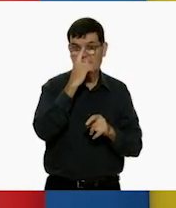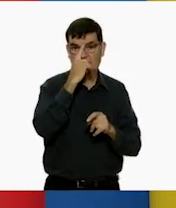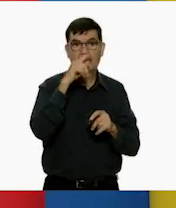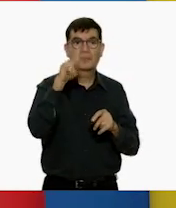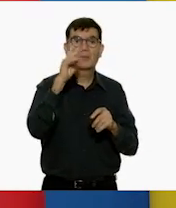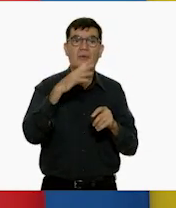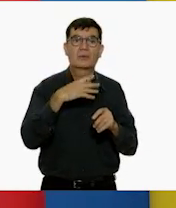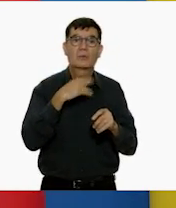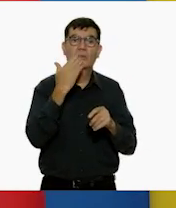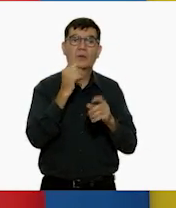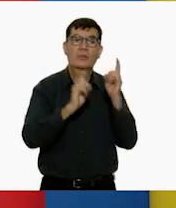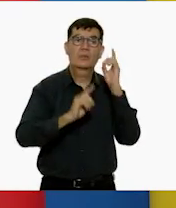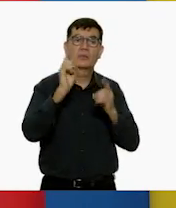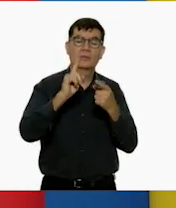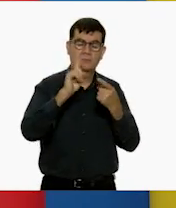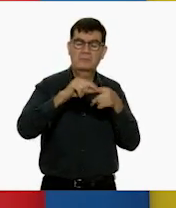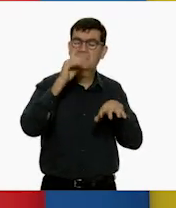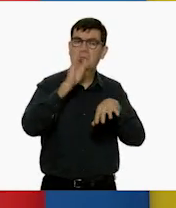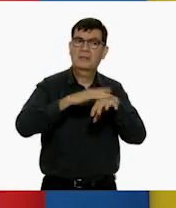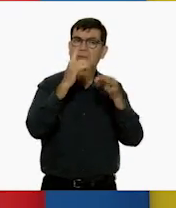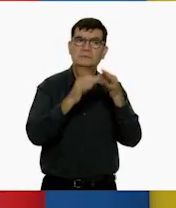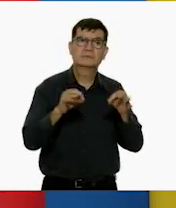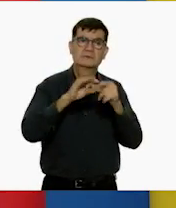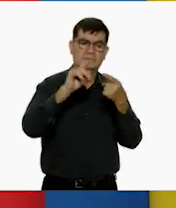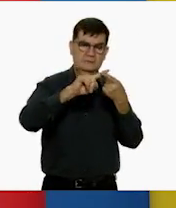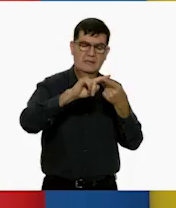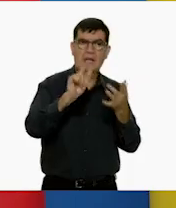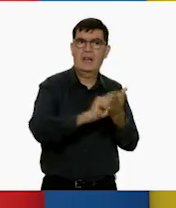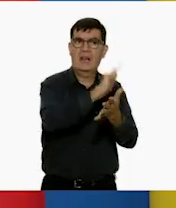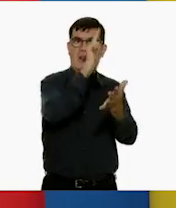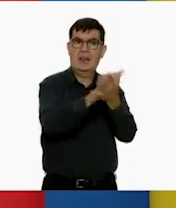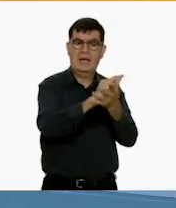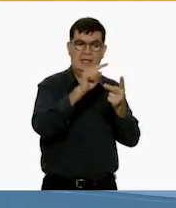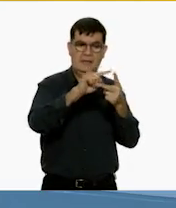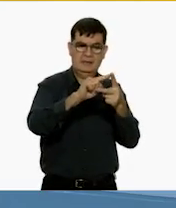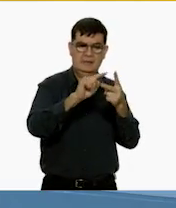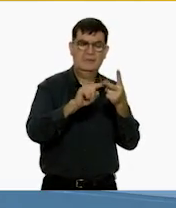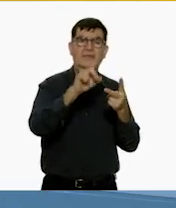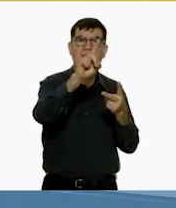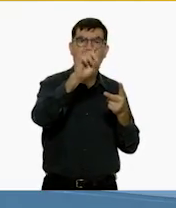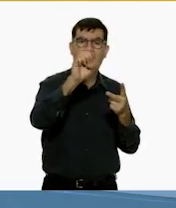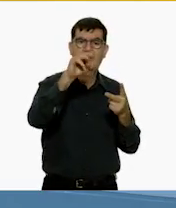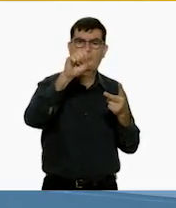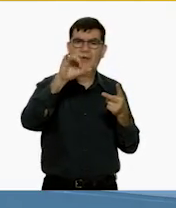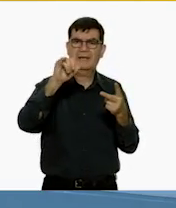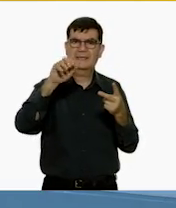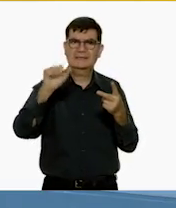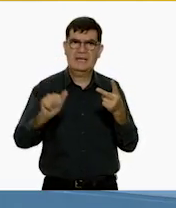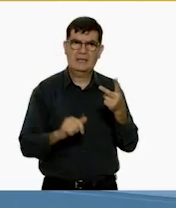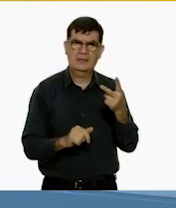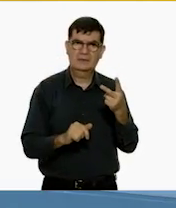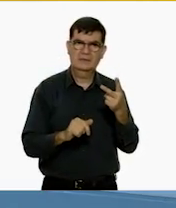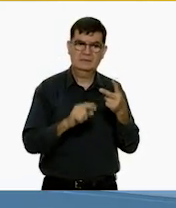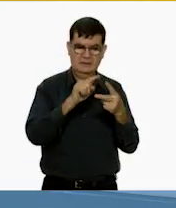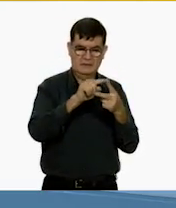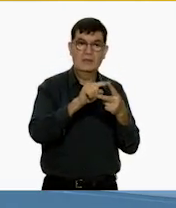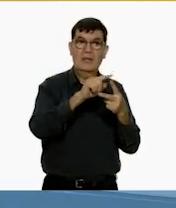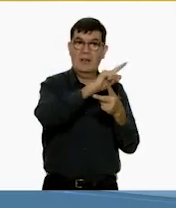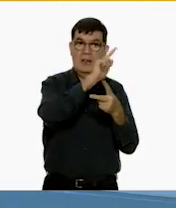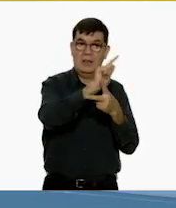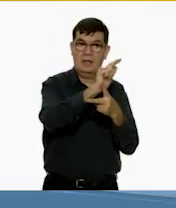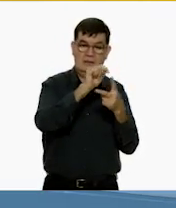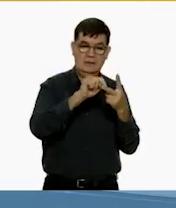sin duda de las más importantes puedo decir leyes y democracia. Muy bien, Jenny. El día de